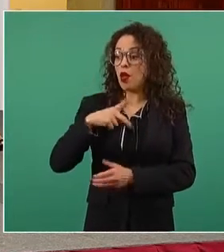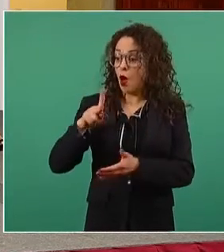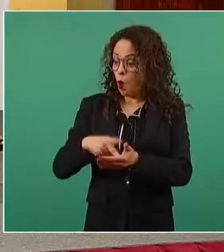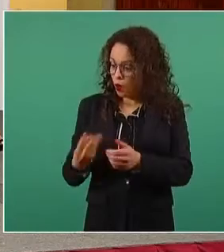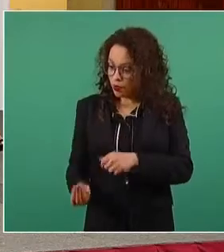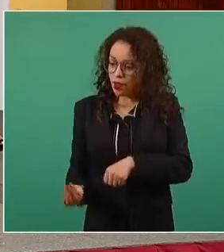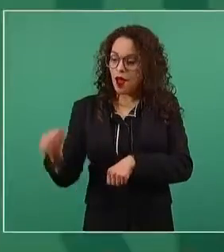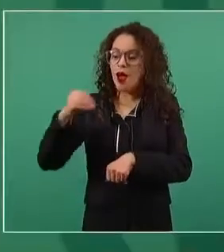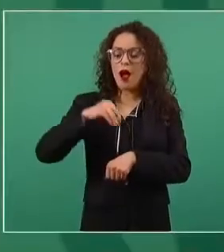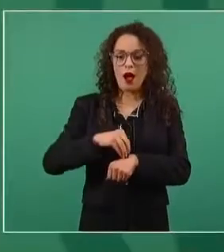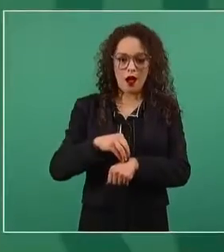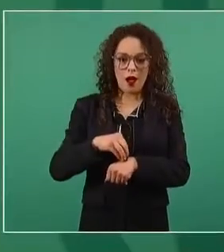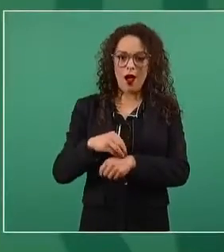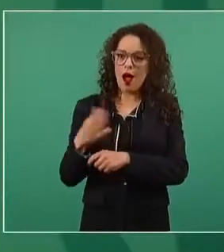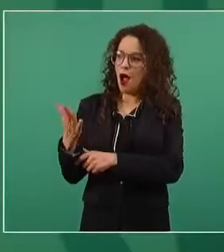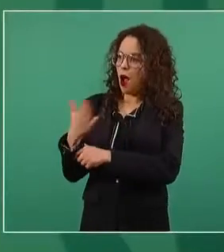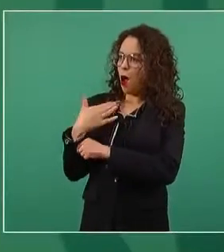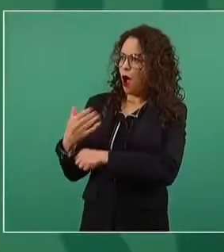interesante.